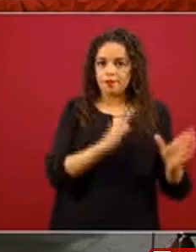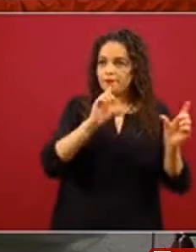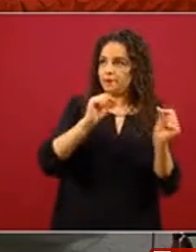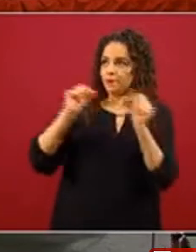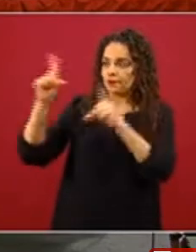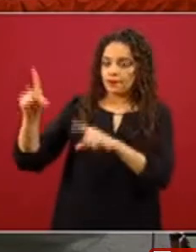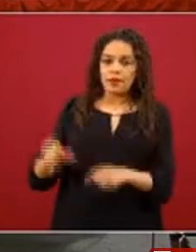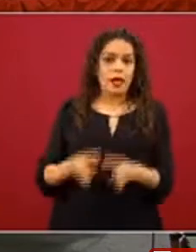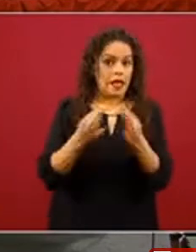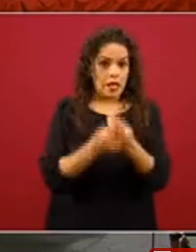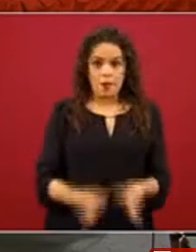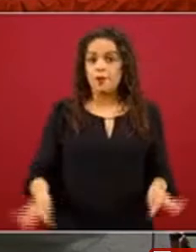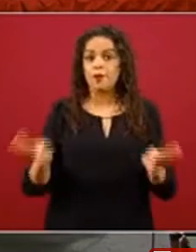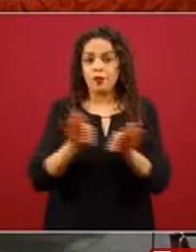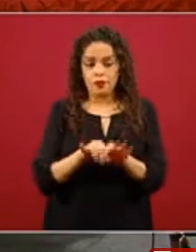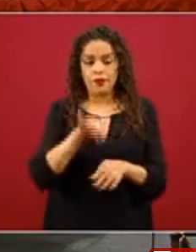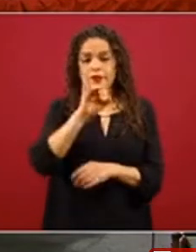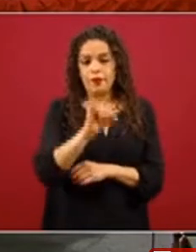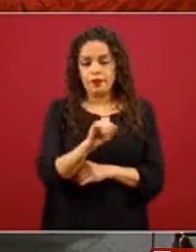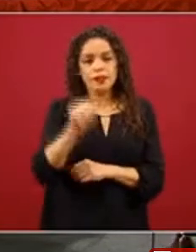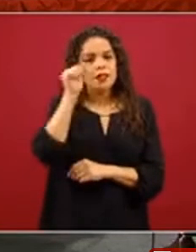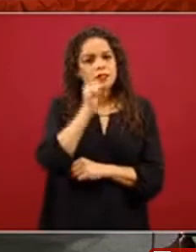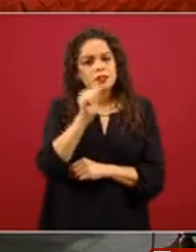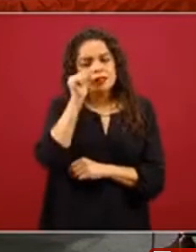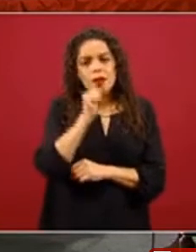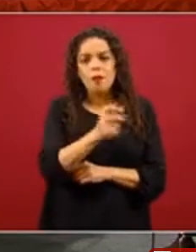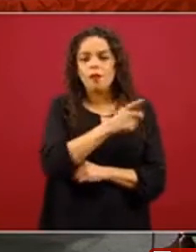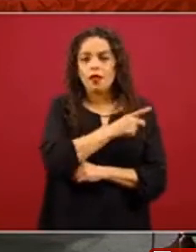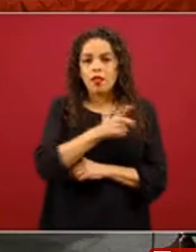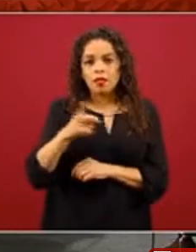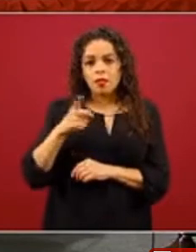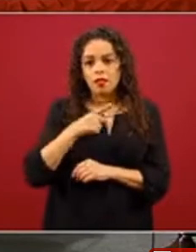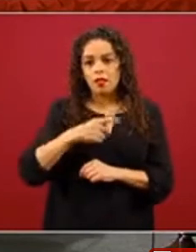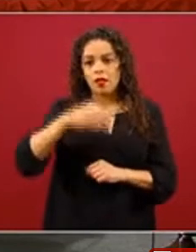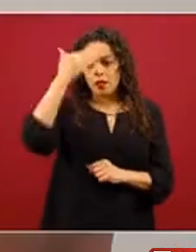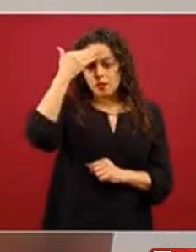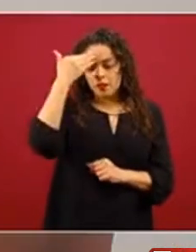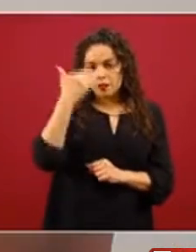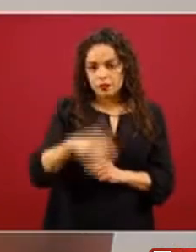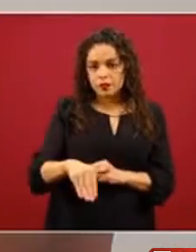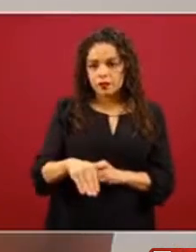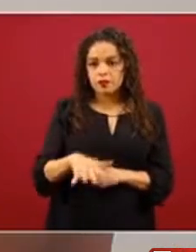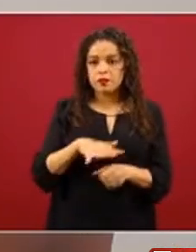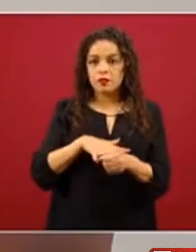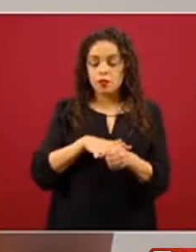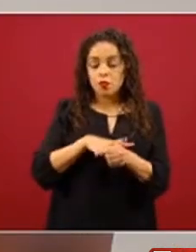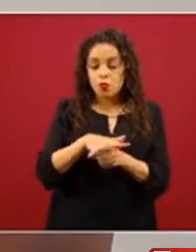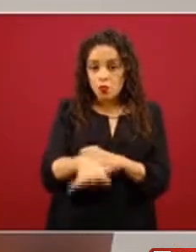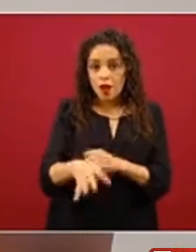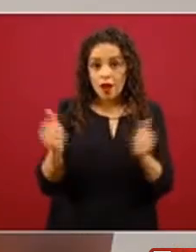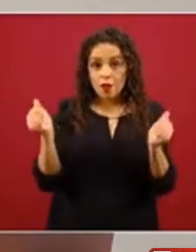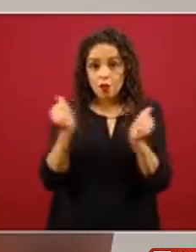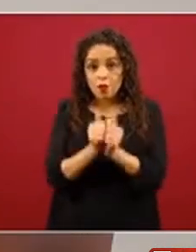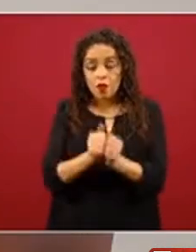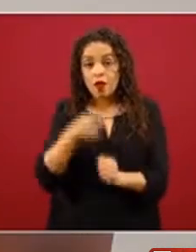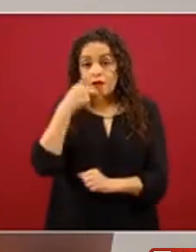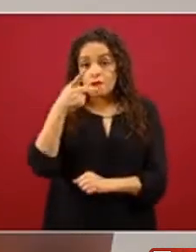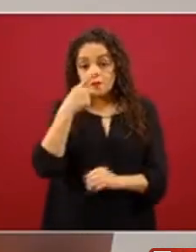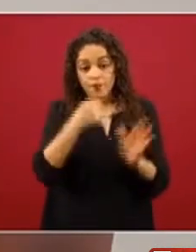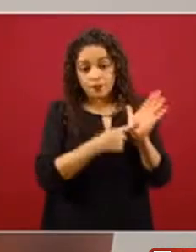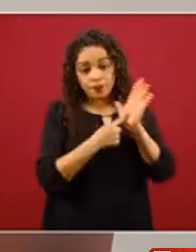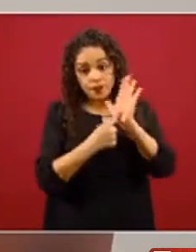es siempre consideremos cuáles son, con base en la evidencia científica, las formas